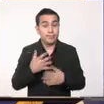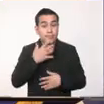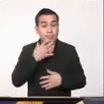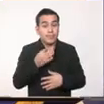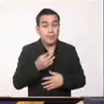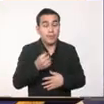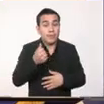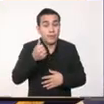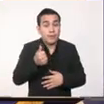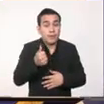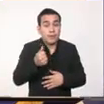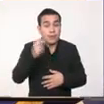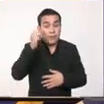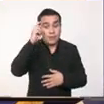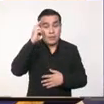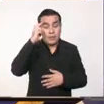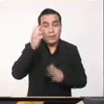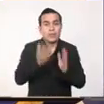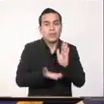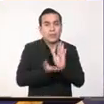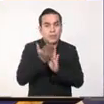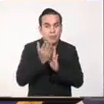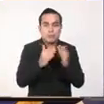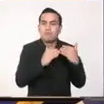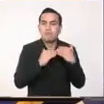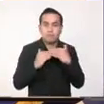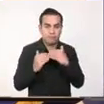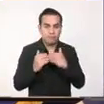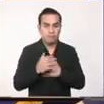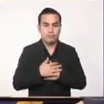buenos amigos dejan que el amigo se desarrolle también.